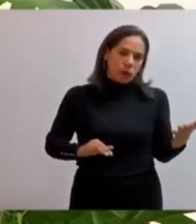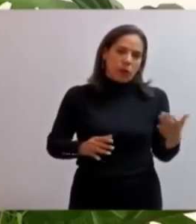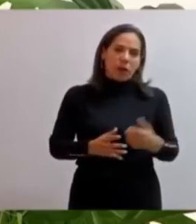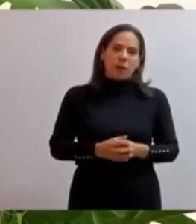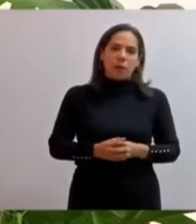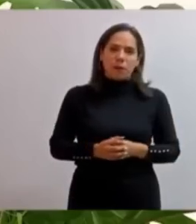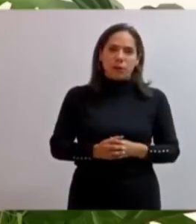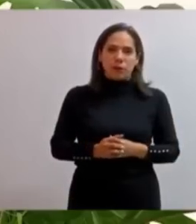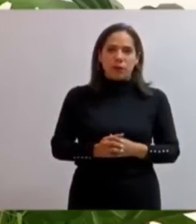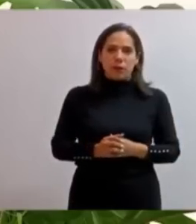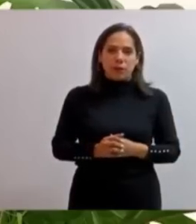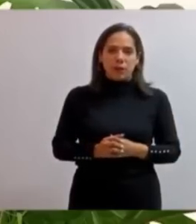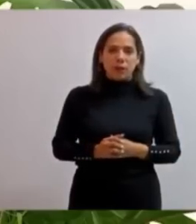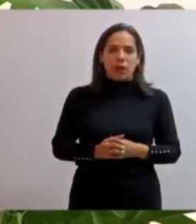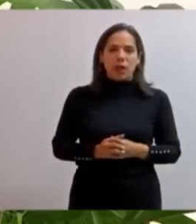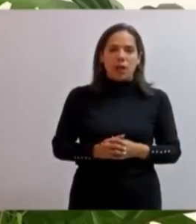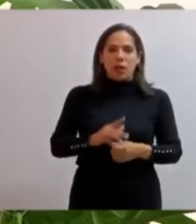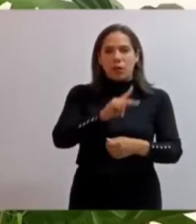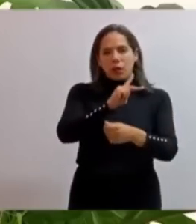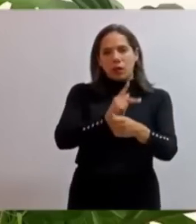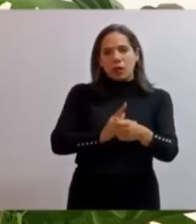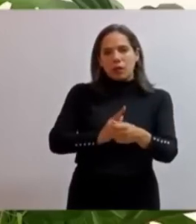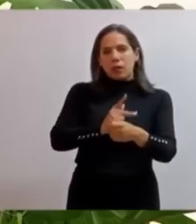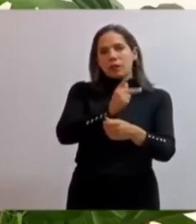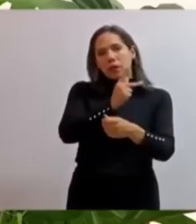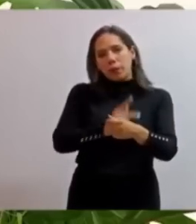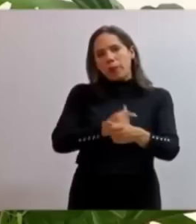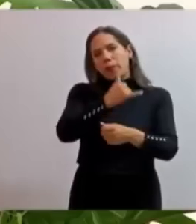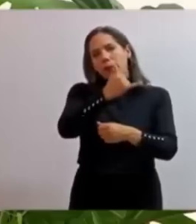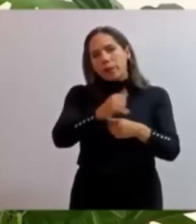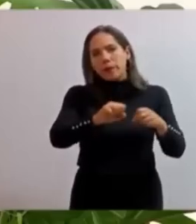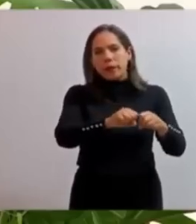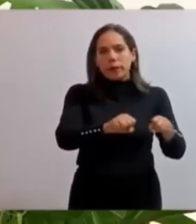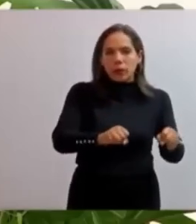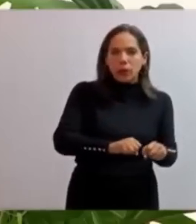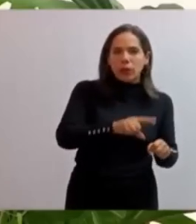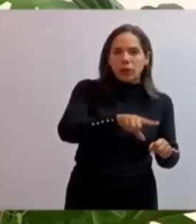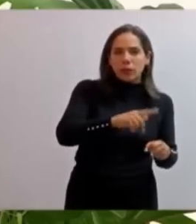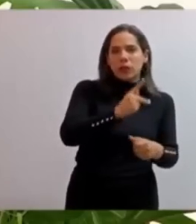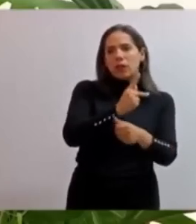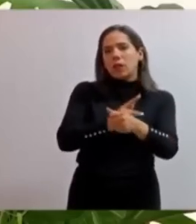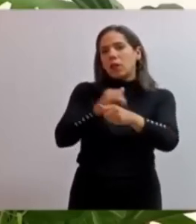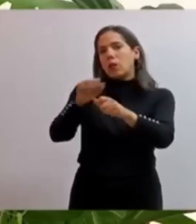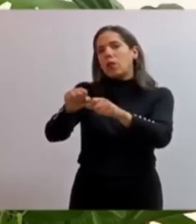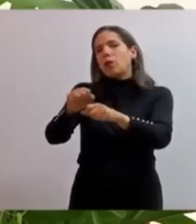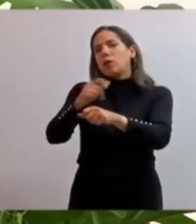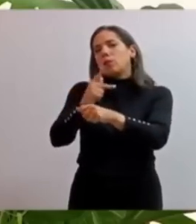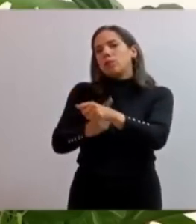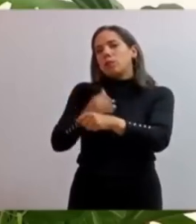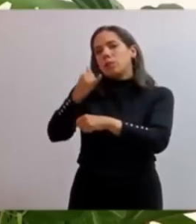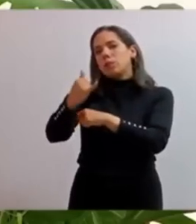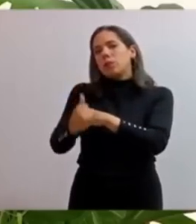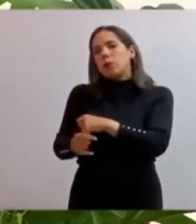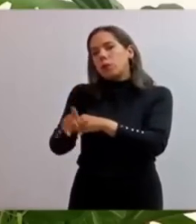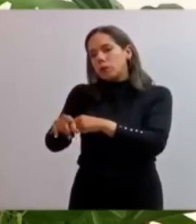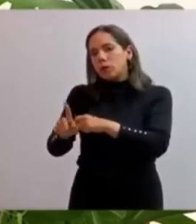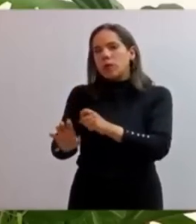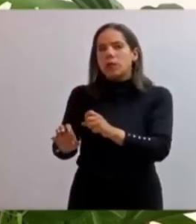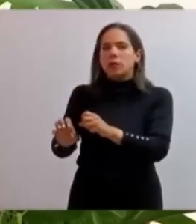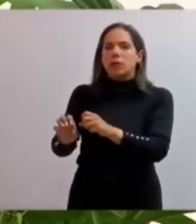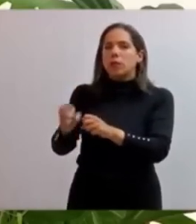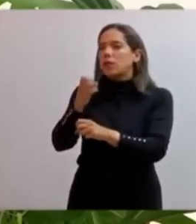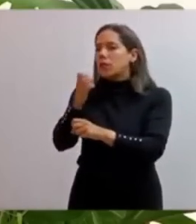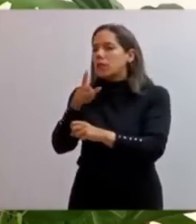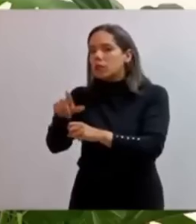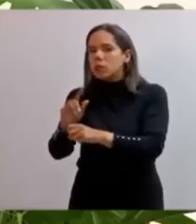enfrente es que al decir proyecto de aula, proyecto de escuela, proyecto de comunidad, algunos lo han interpretado como que